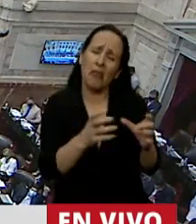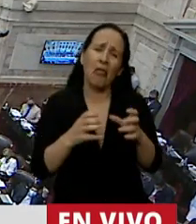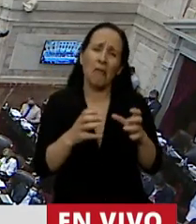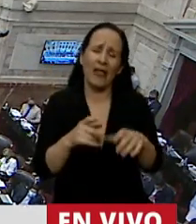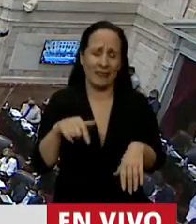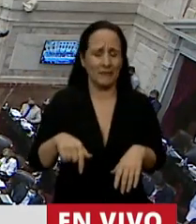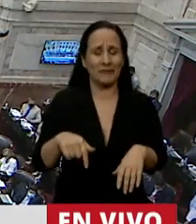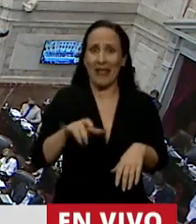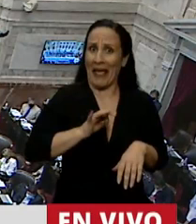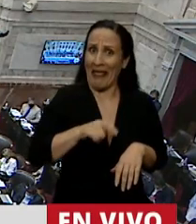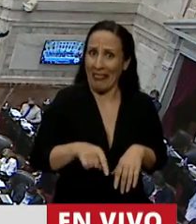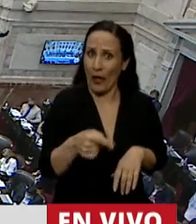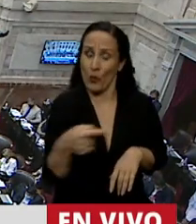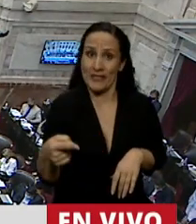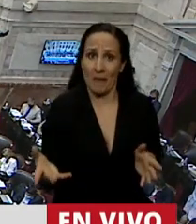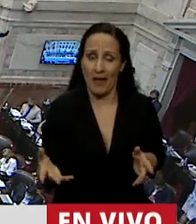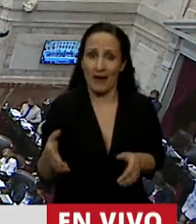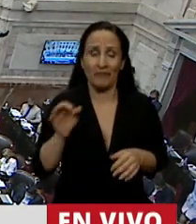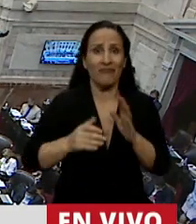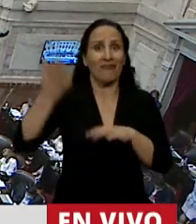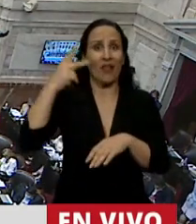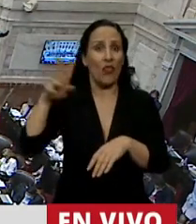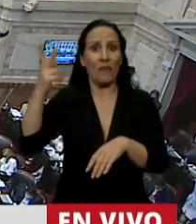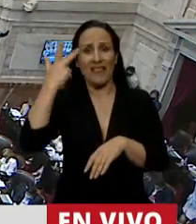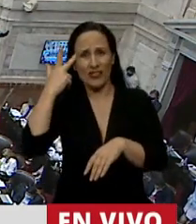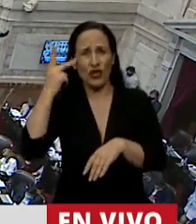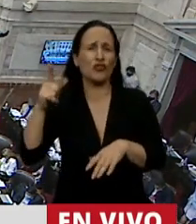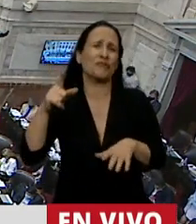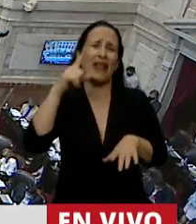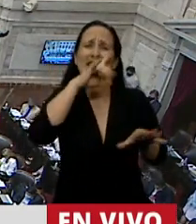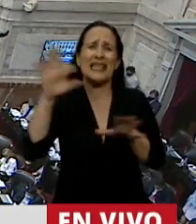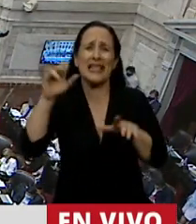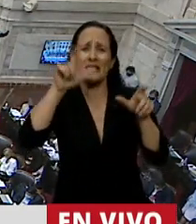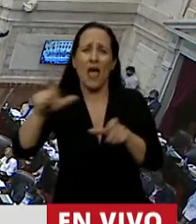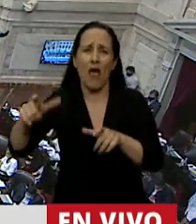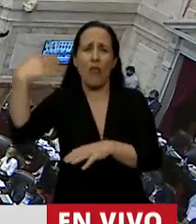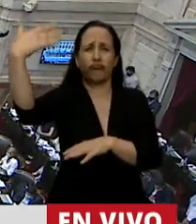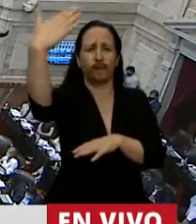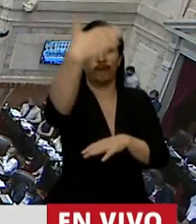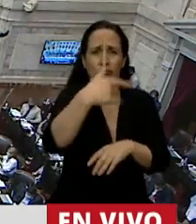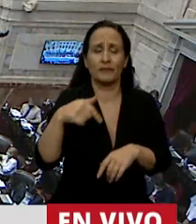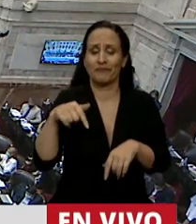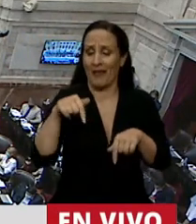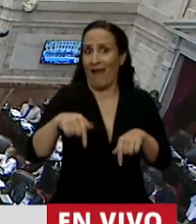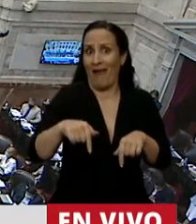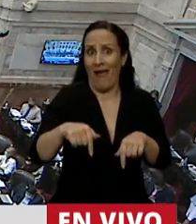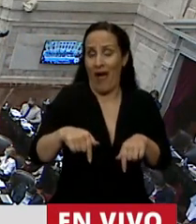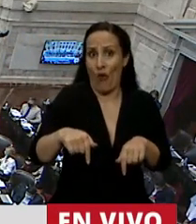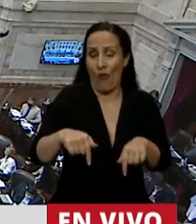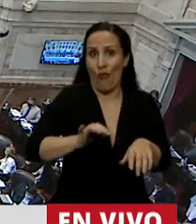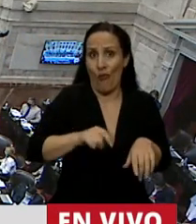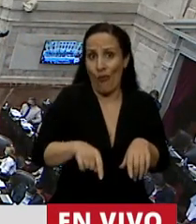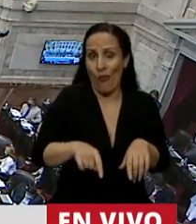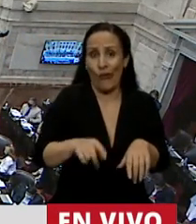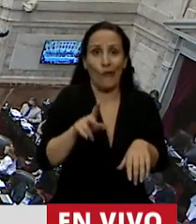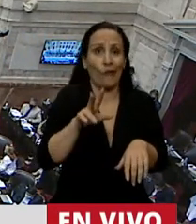haciendo en una semana. En 2018 escuchamos a más de 700 oradores y ahora no